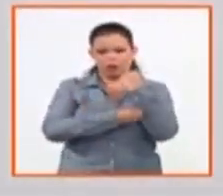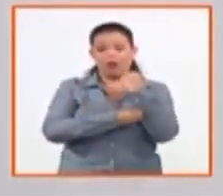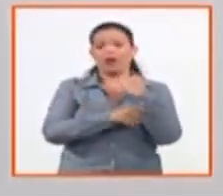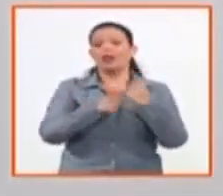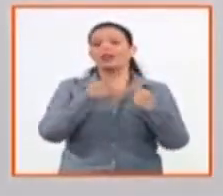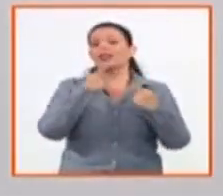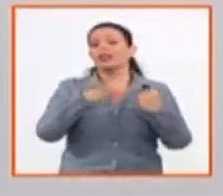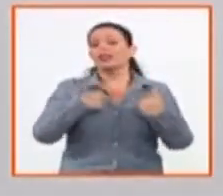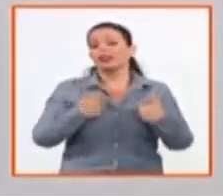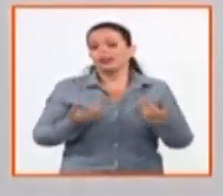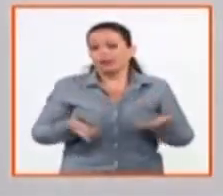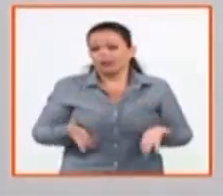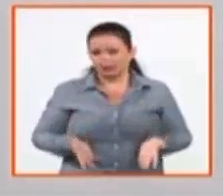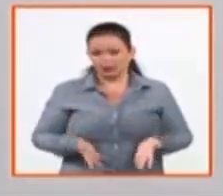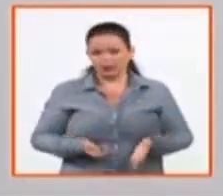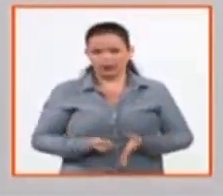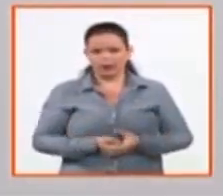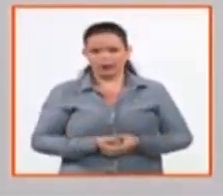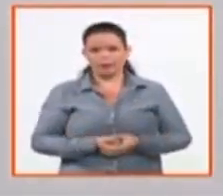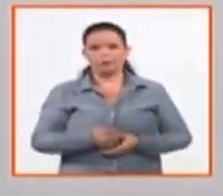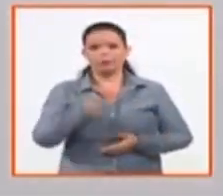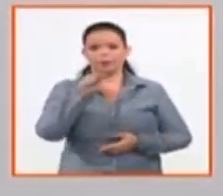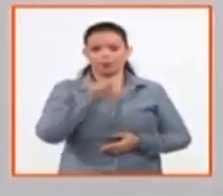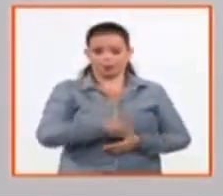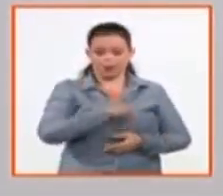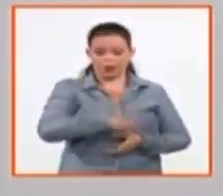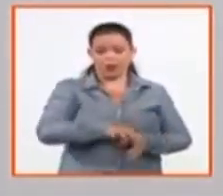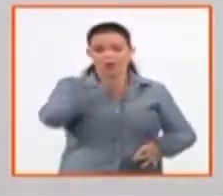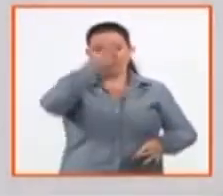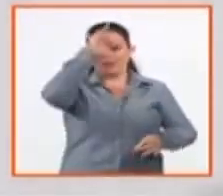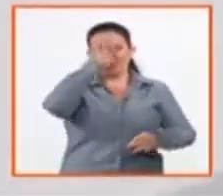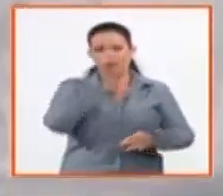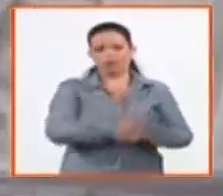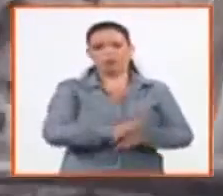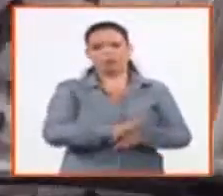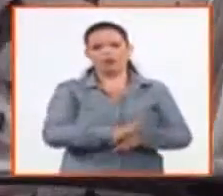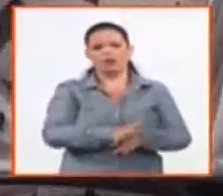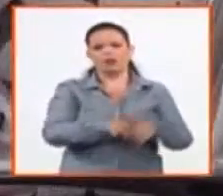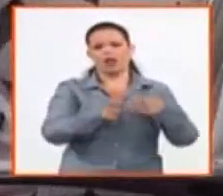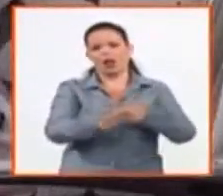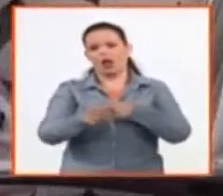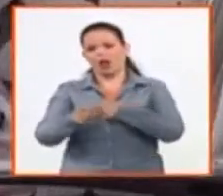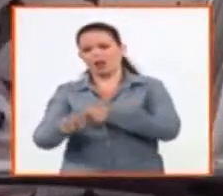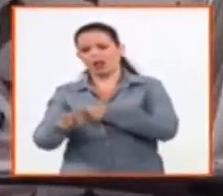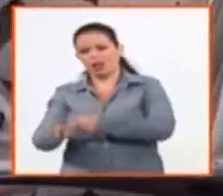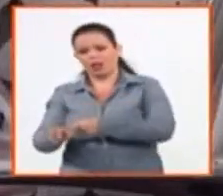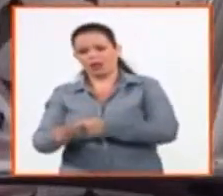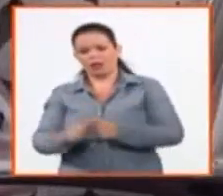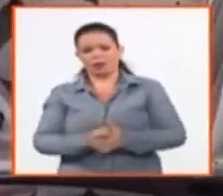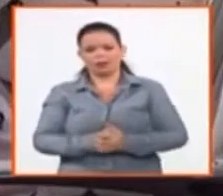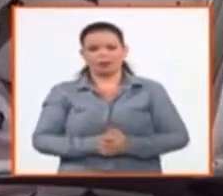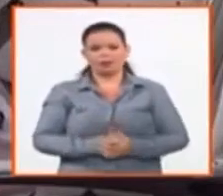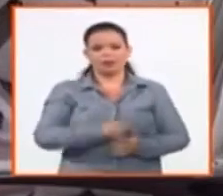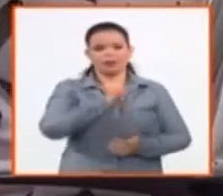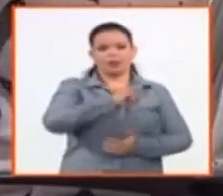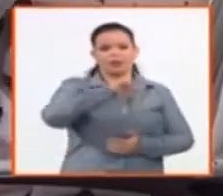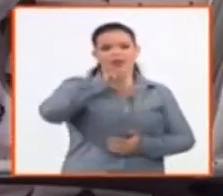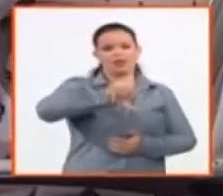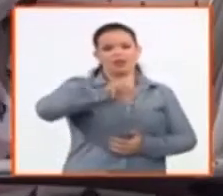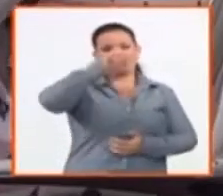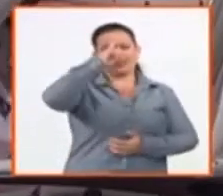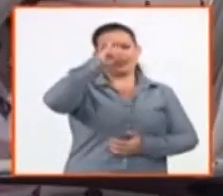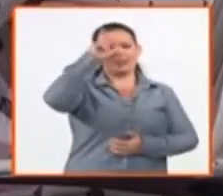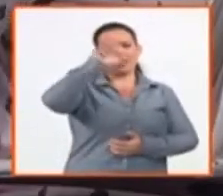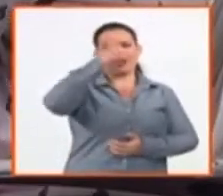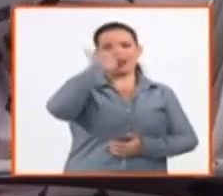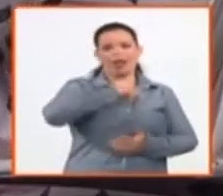guerra a los talibanes. Entonces estamos hablando de una situación que hay una promesa de inestabilidad, más que de